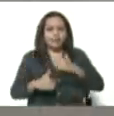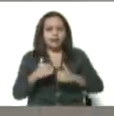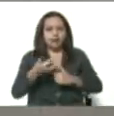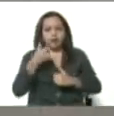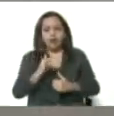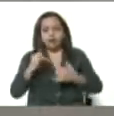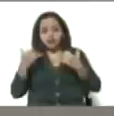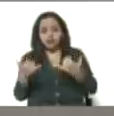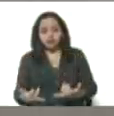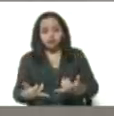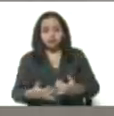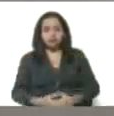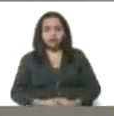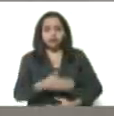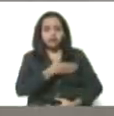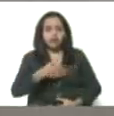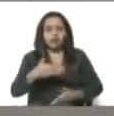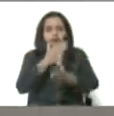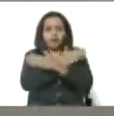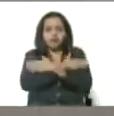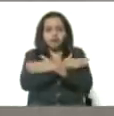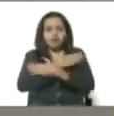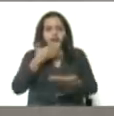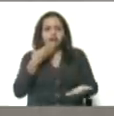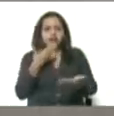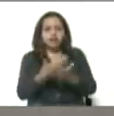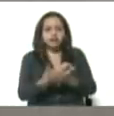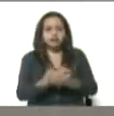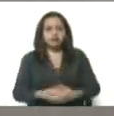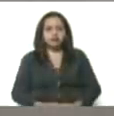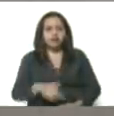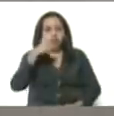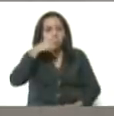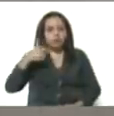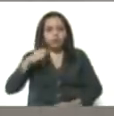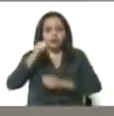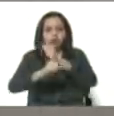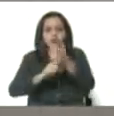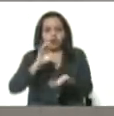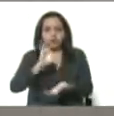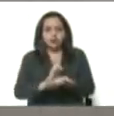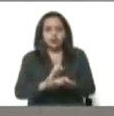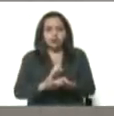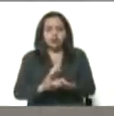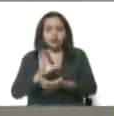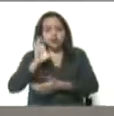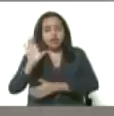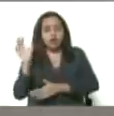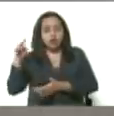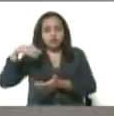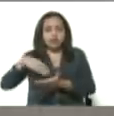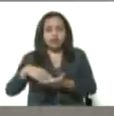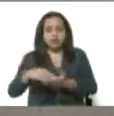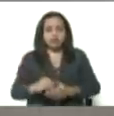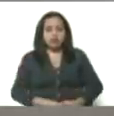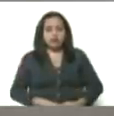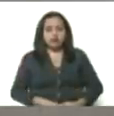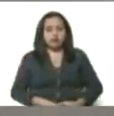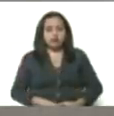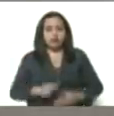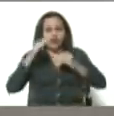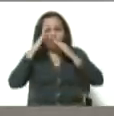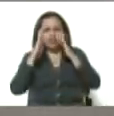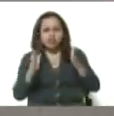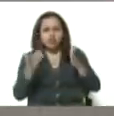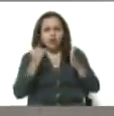estamos ya, queremos felicitar, agradecer al pueblo del Distrito Capital y del Estado Miranda por la alta atención